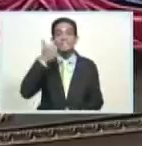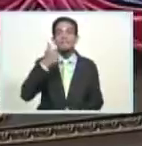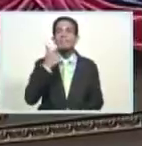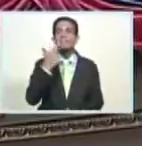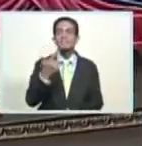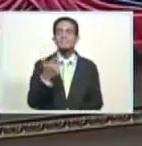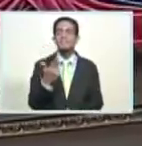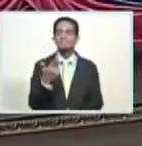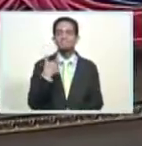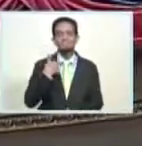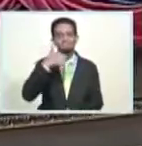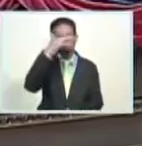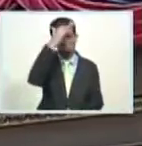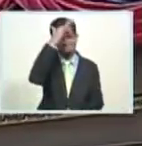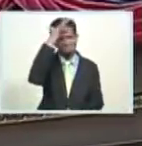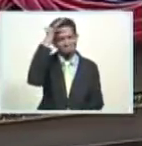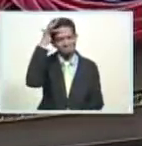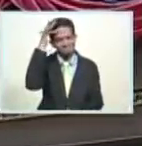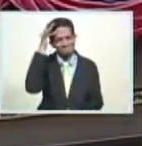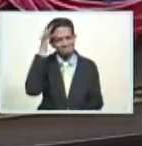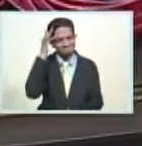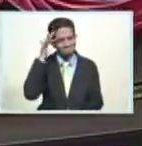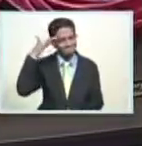O suda con la gorda gota.